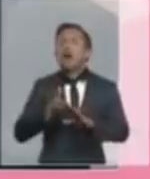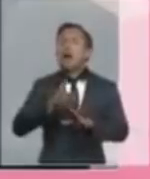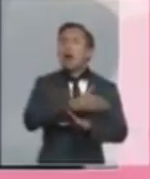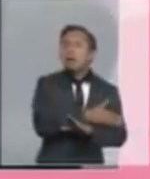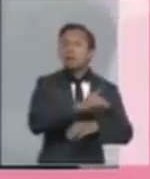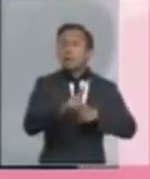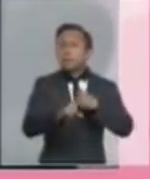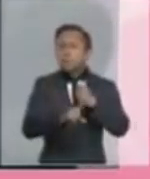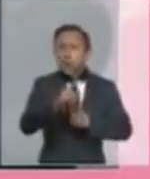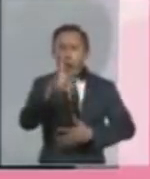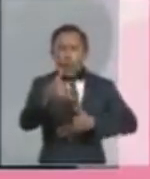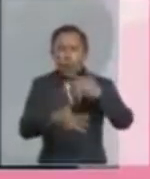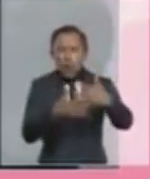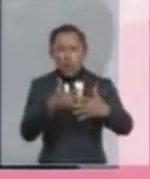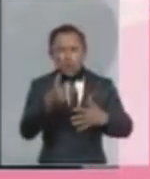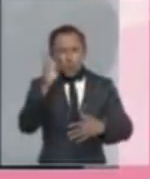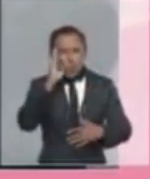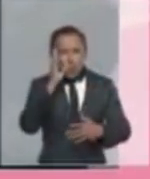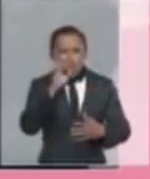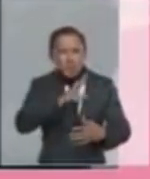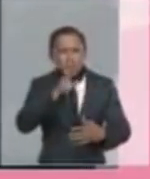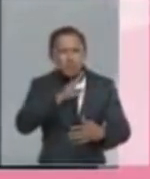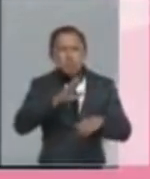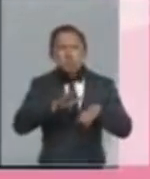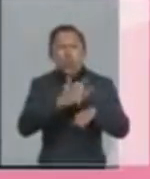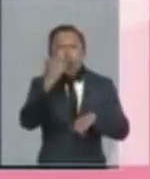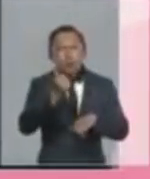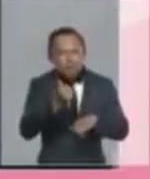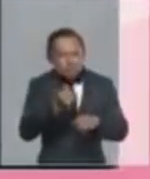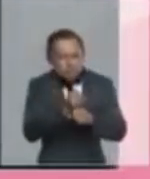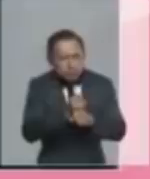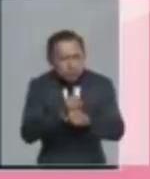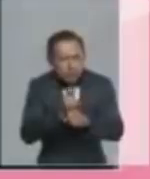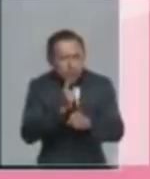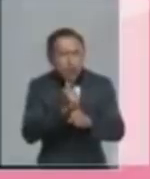inseguridad y de la violencia. Sobre todo, hay que combatir la pobreza.